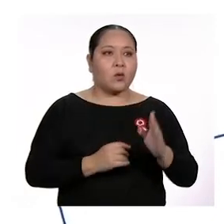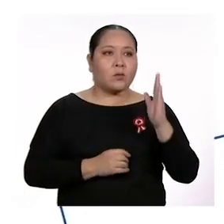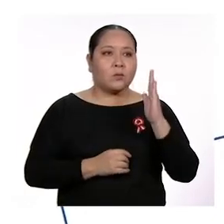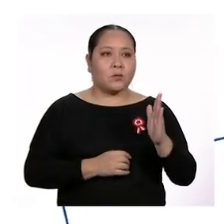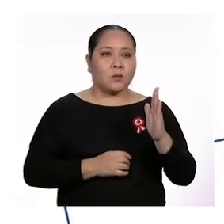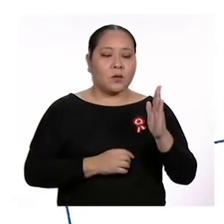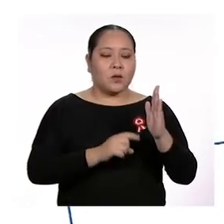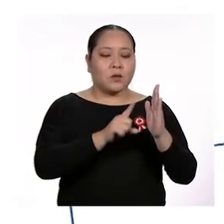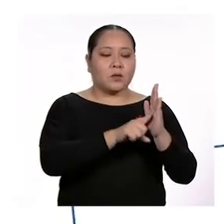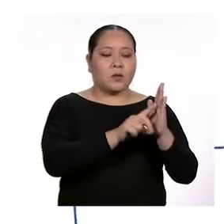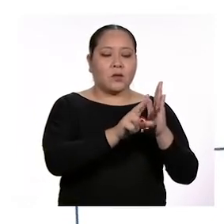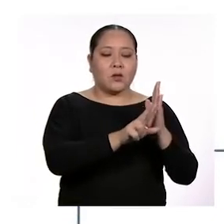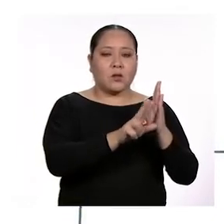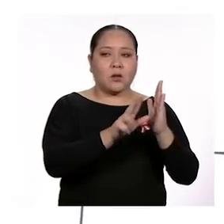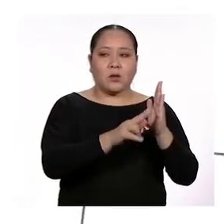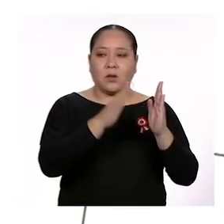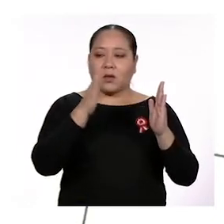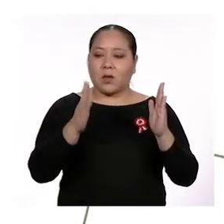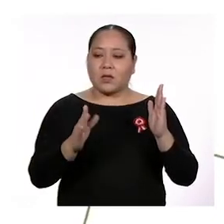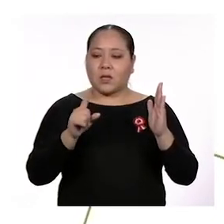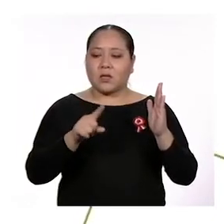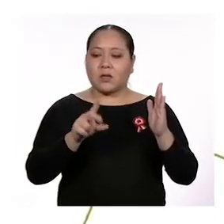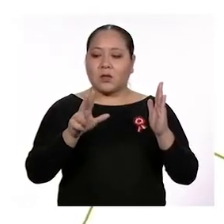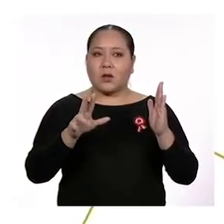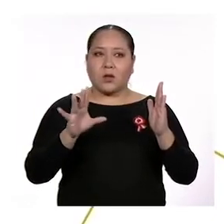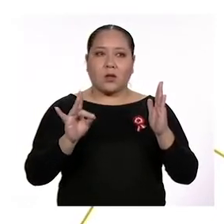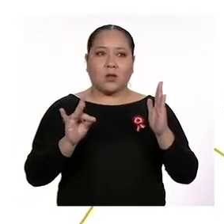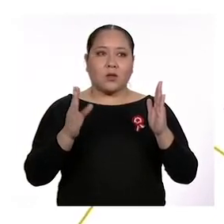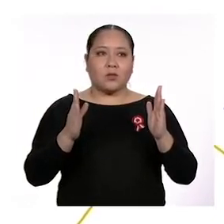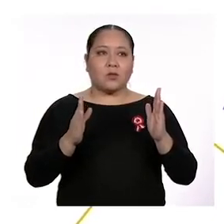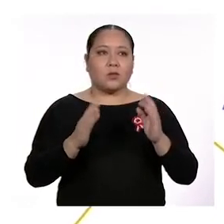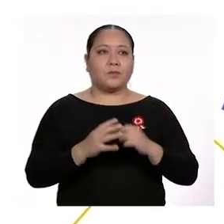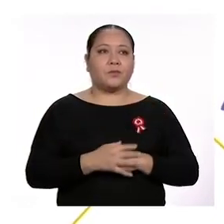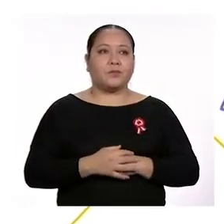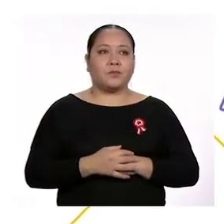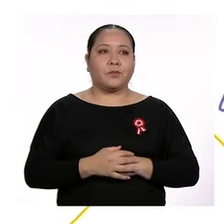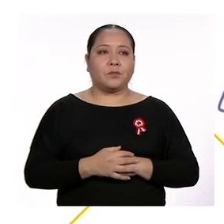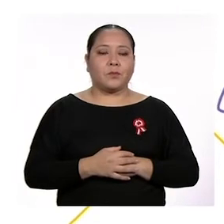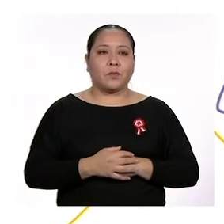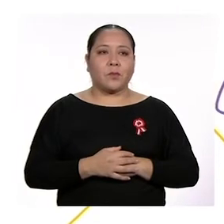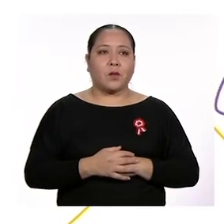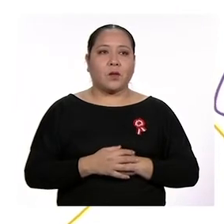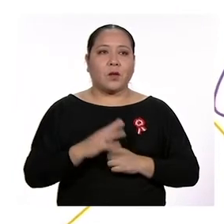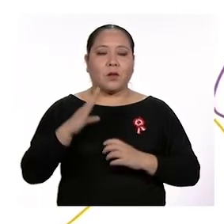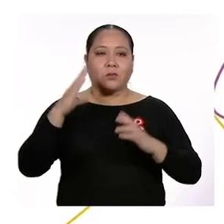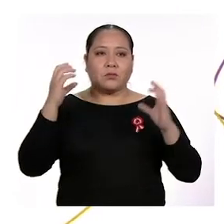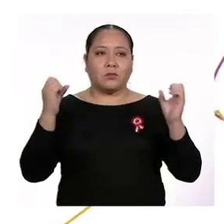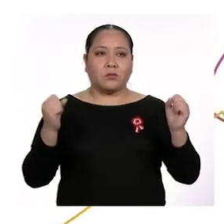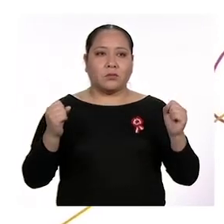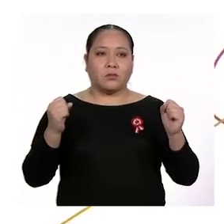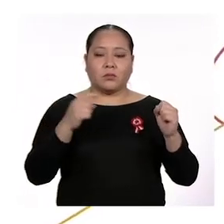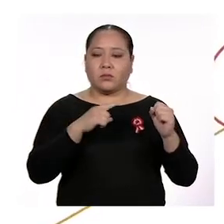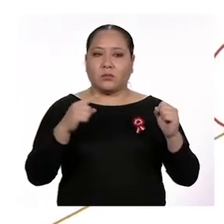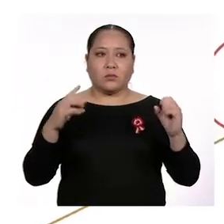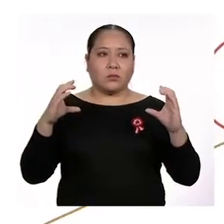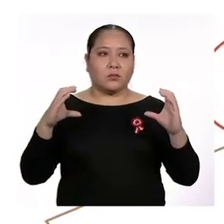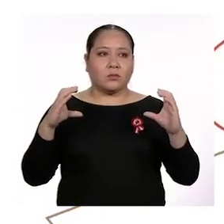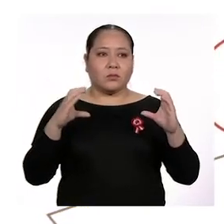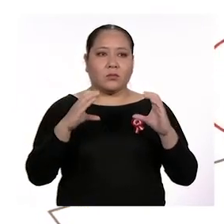desde 133 hasta el 138. Ambos intervalos cerrados tienen como extremos esos